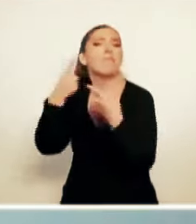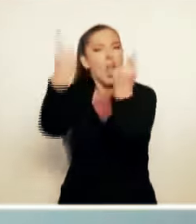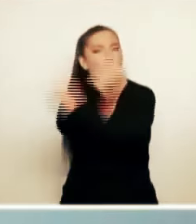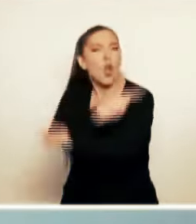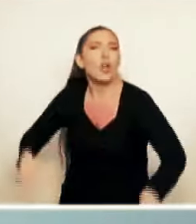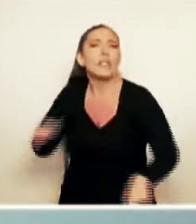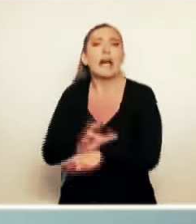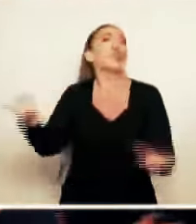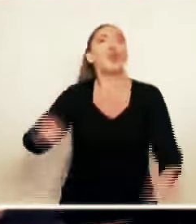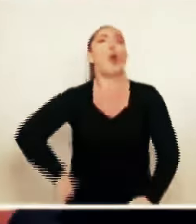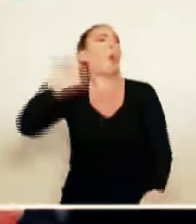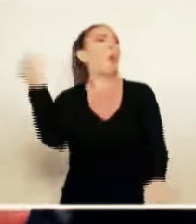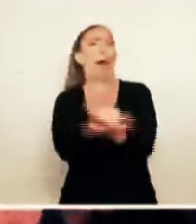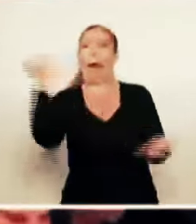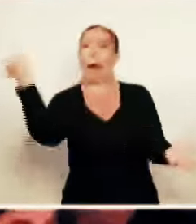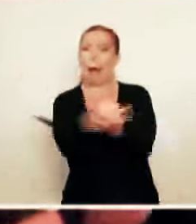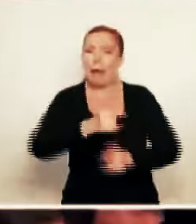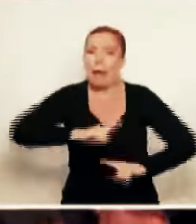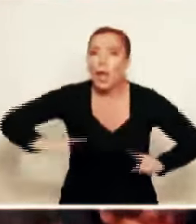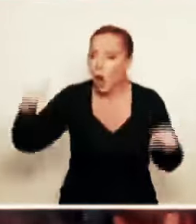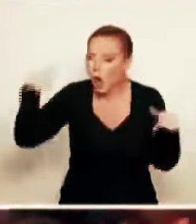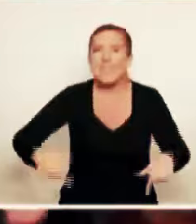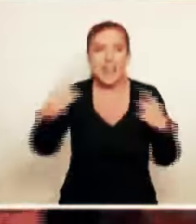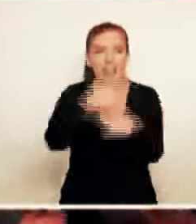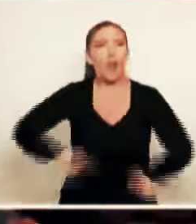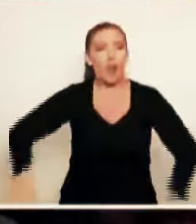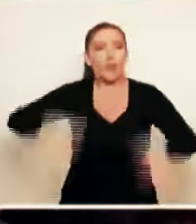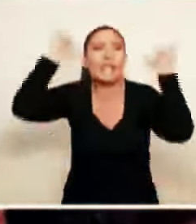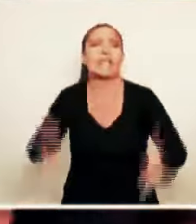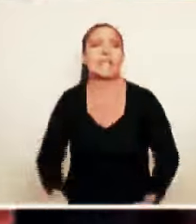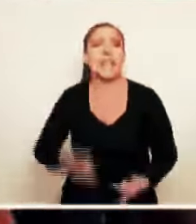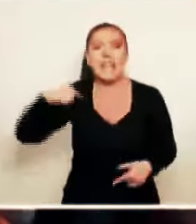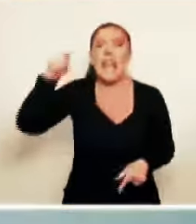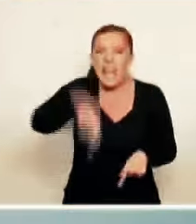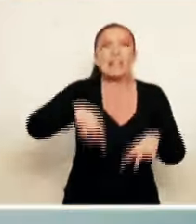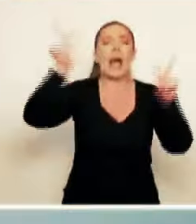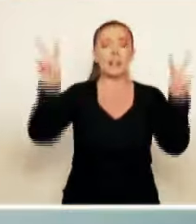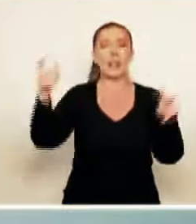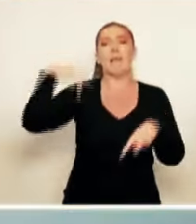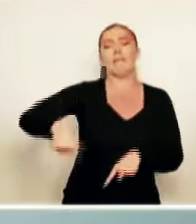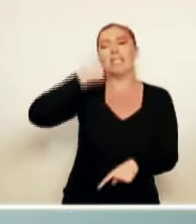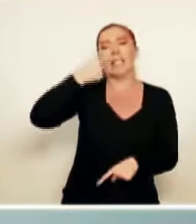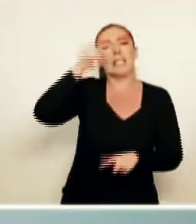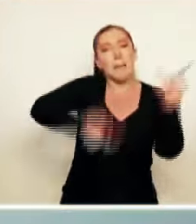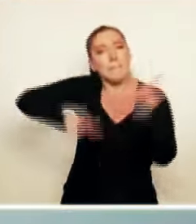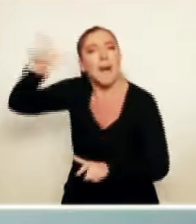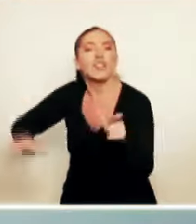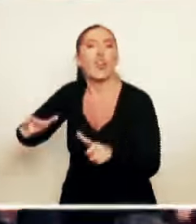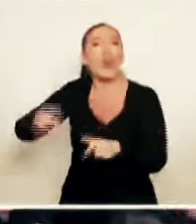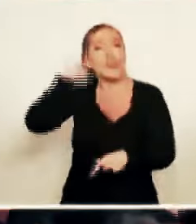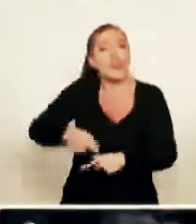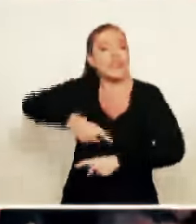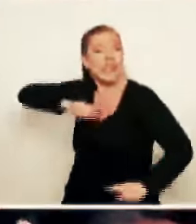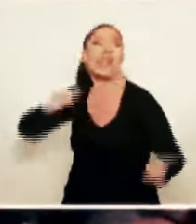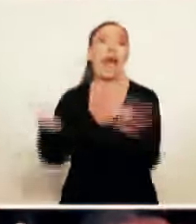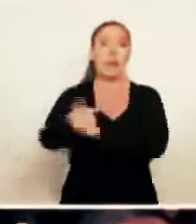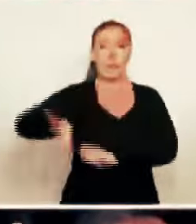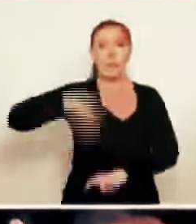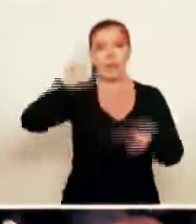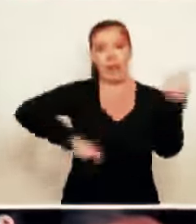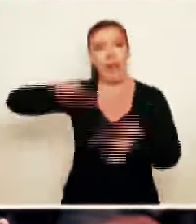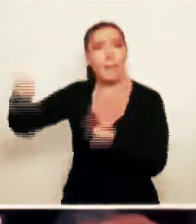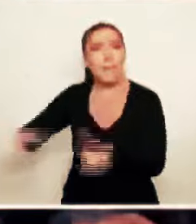no pelotudeces, estas cosas que son las que le interesan a la gente, que son las que le cambian la vida a la